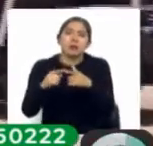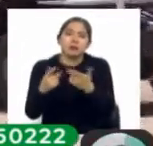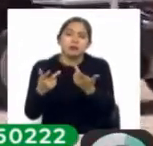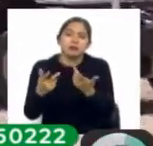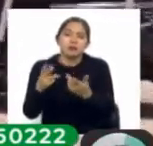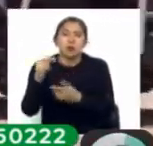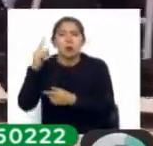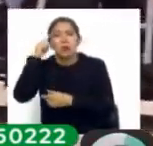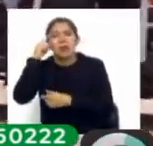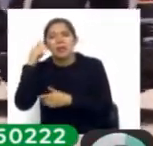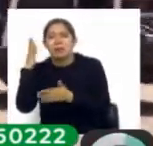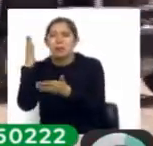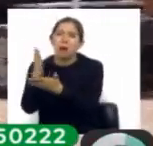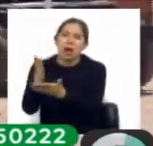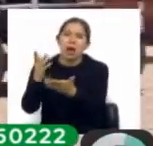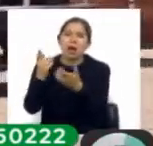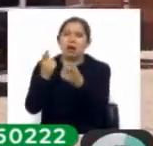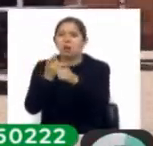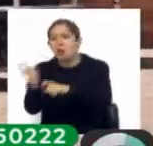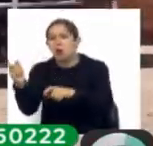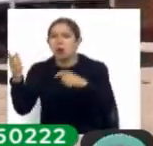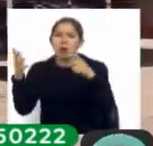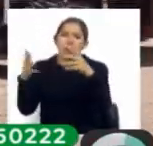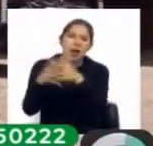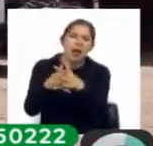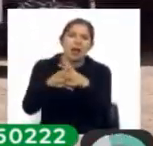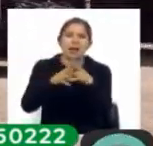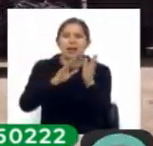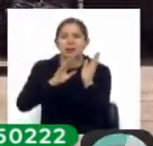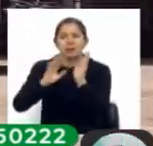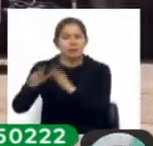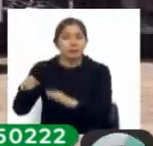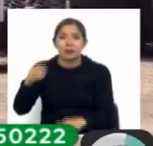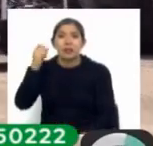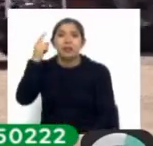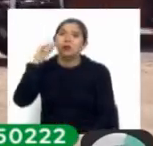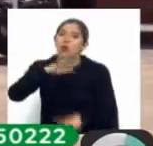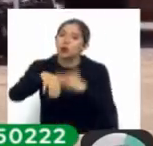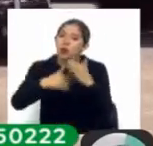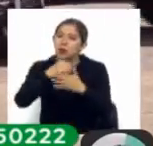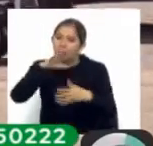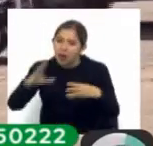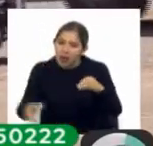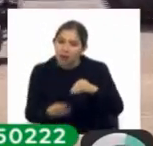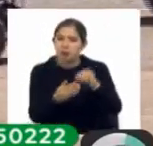pensando en paros, en bloqueos y demás cosas, entiendo que todos deberían sumarse.